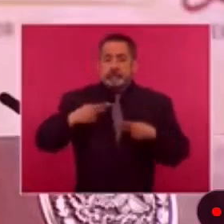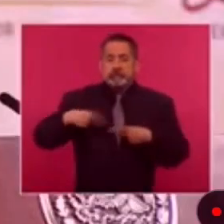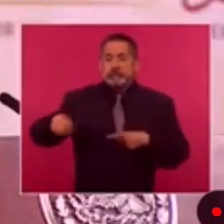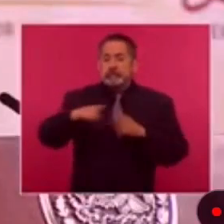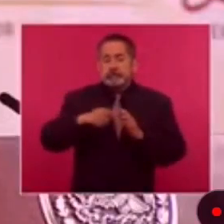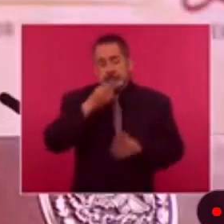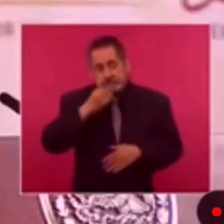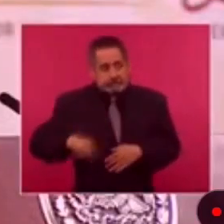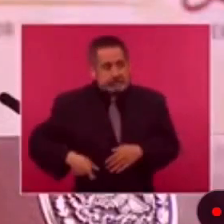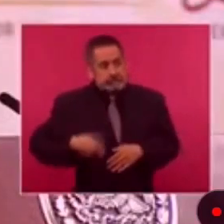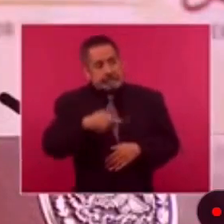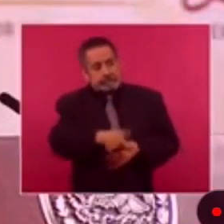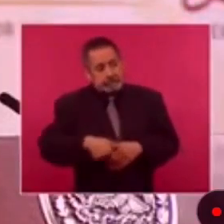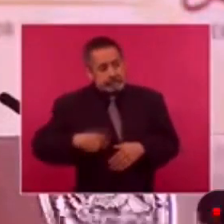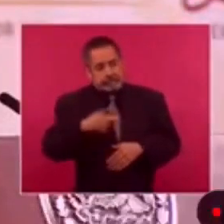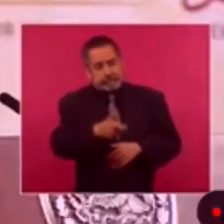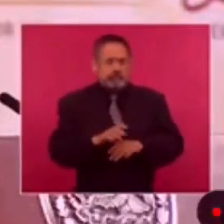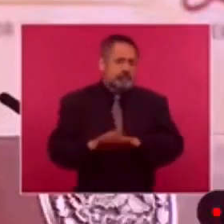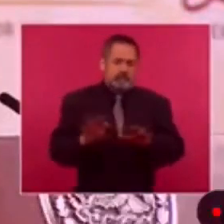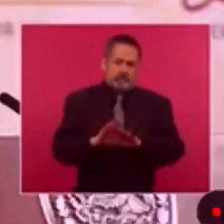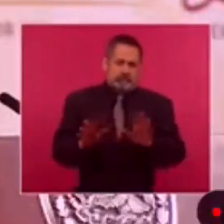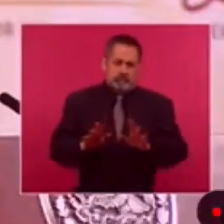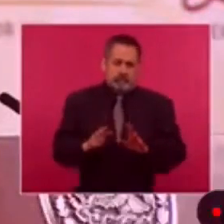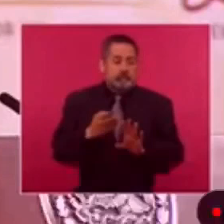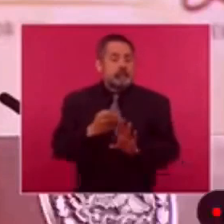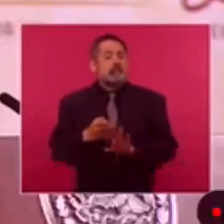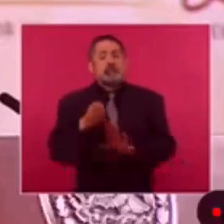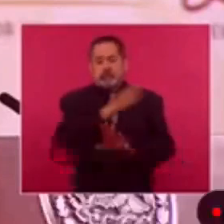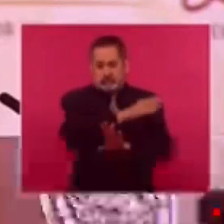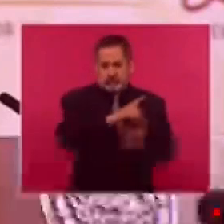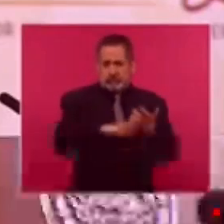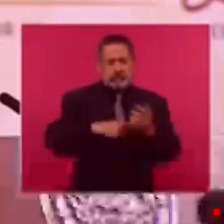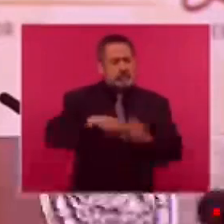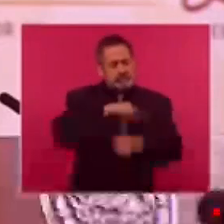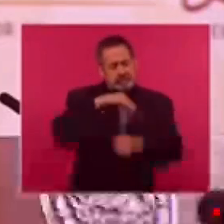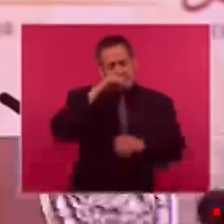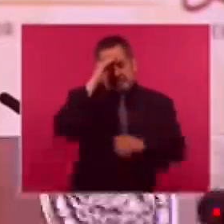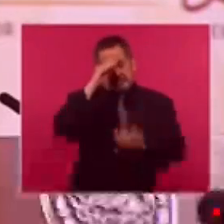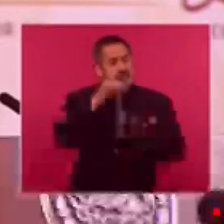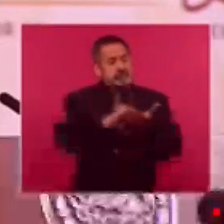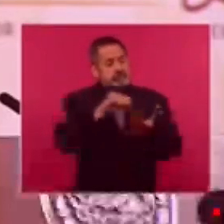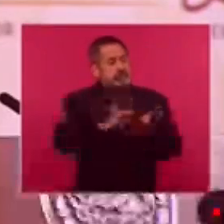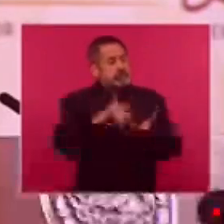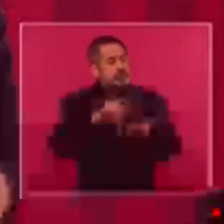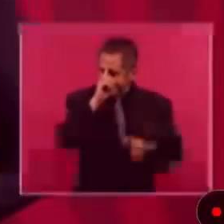Pero esa era la mentalidad que prevalecía. Y no se ha ido todavía.